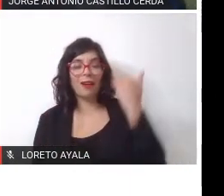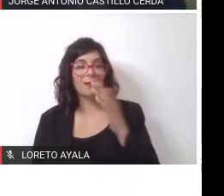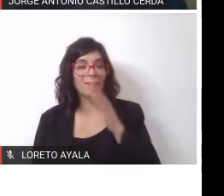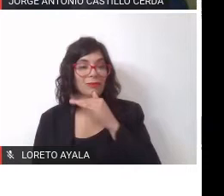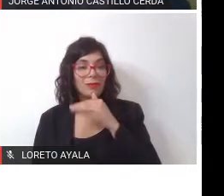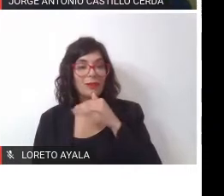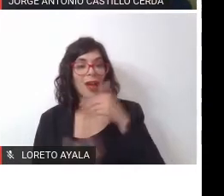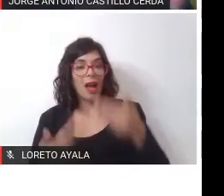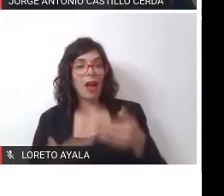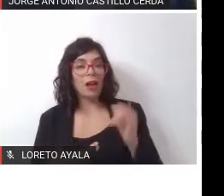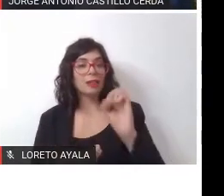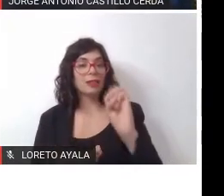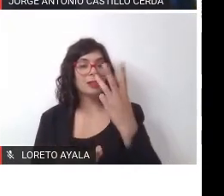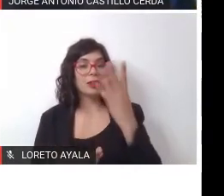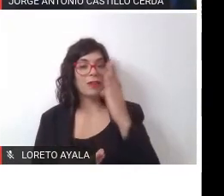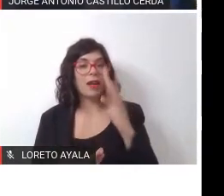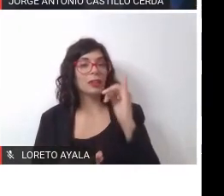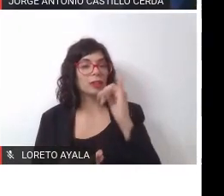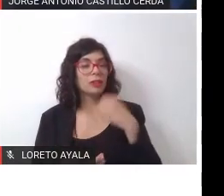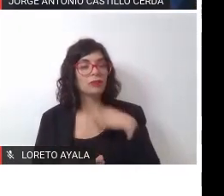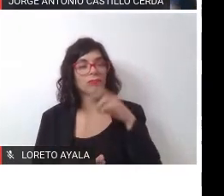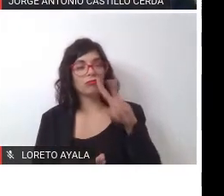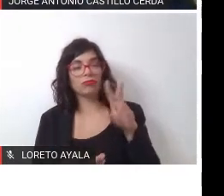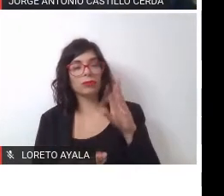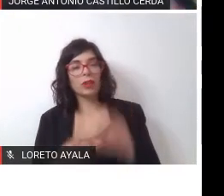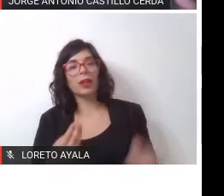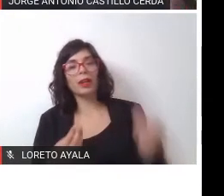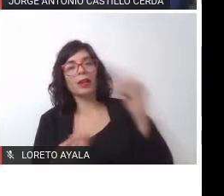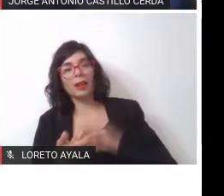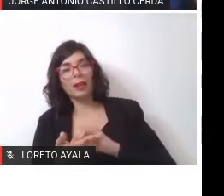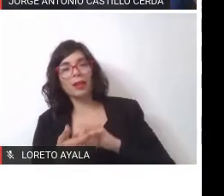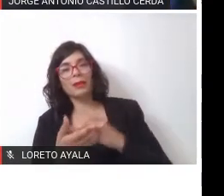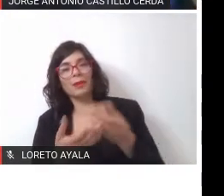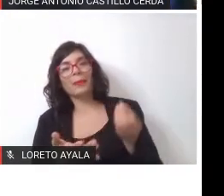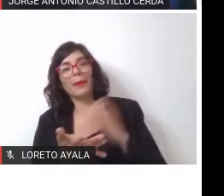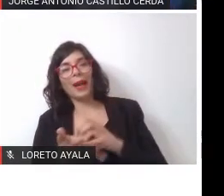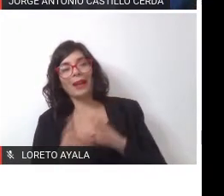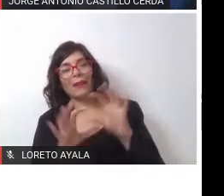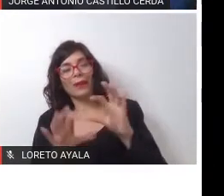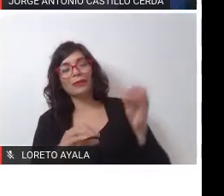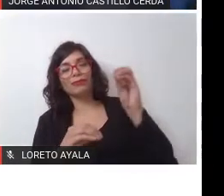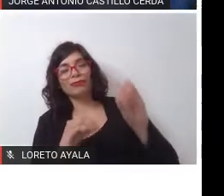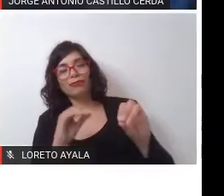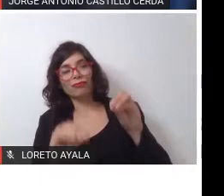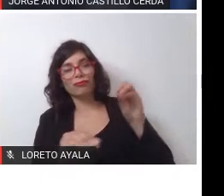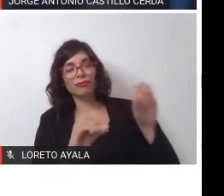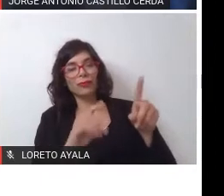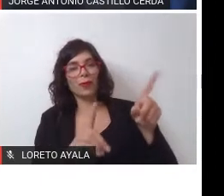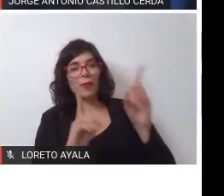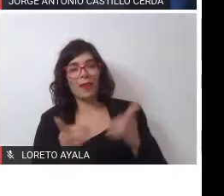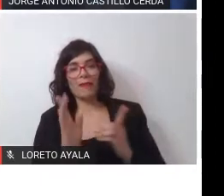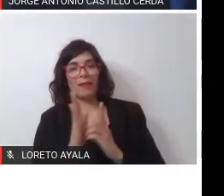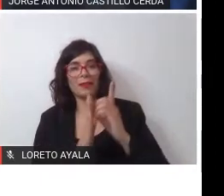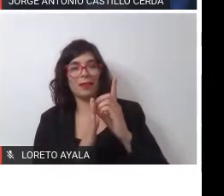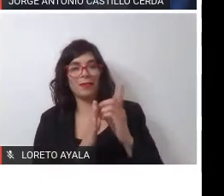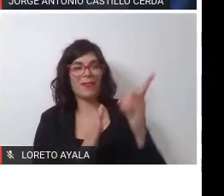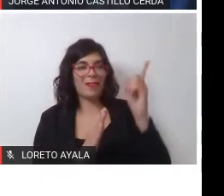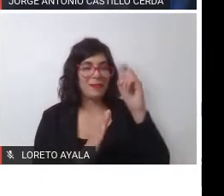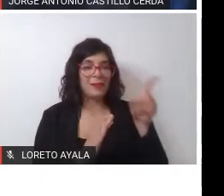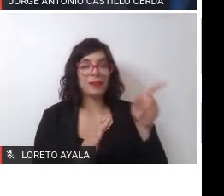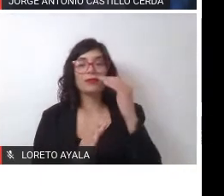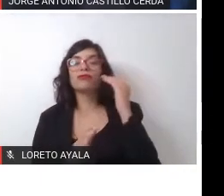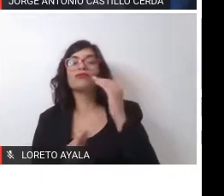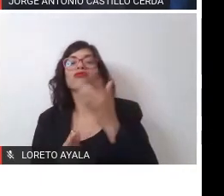Entonces, al de tercero básico tengo que incluirle esto en la parte del circuito que él tiene que desarrollar. Esto es